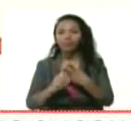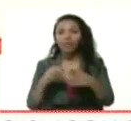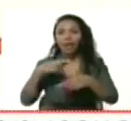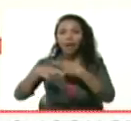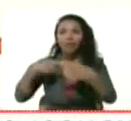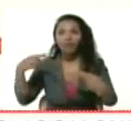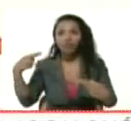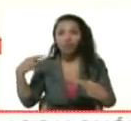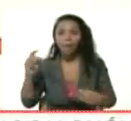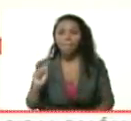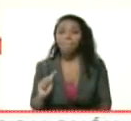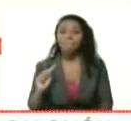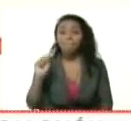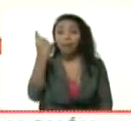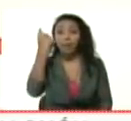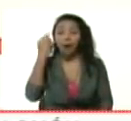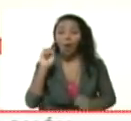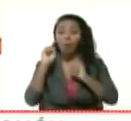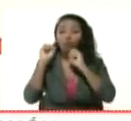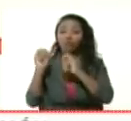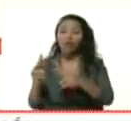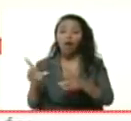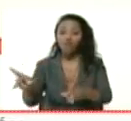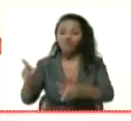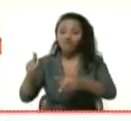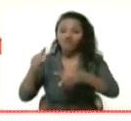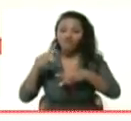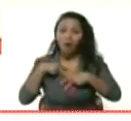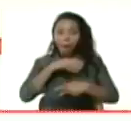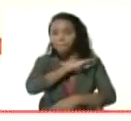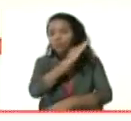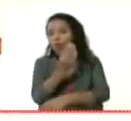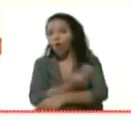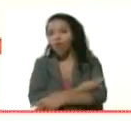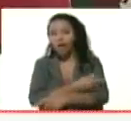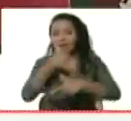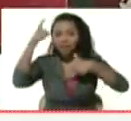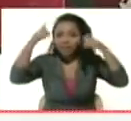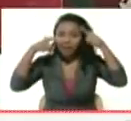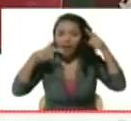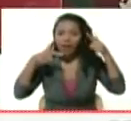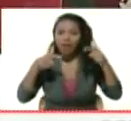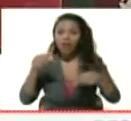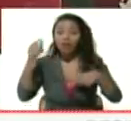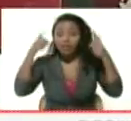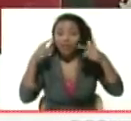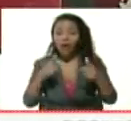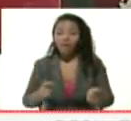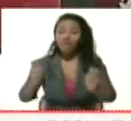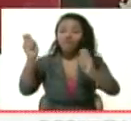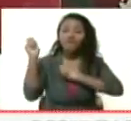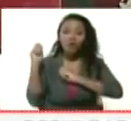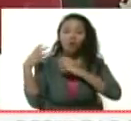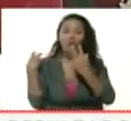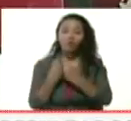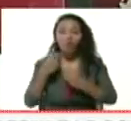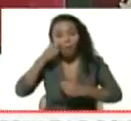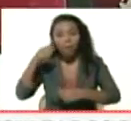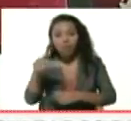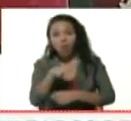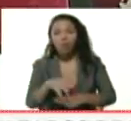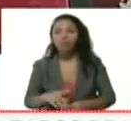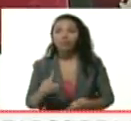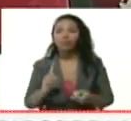revolución, primera oportunidad que asumió el poder el comandante Hugo Chávez. Y con Hugo Chávez, ¿quién asumió el poder? El pueblo, el